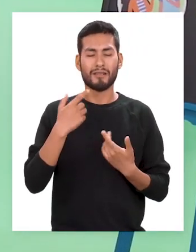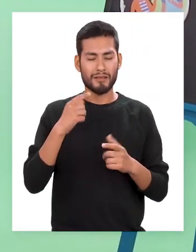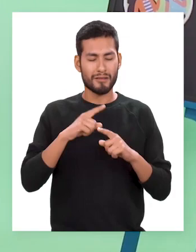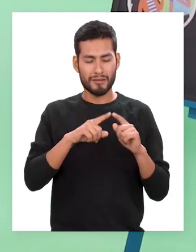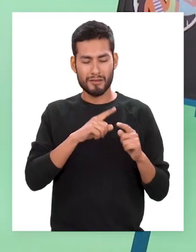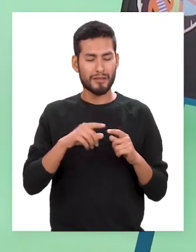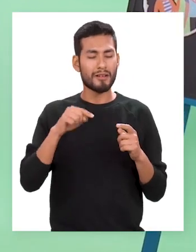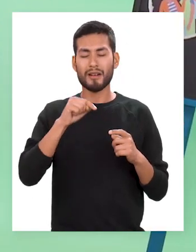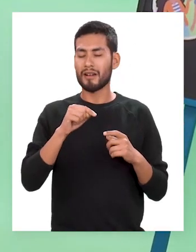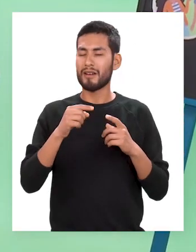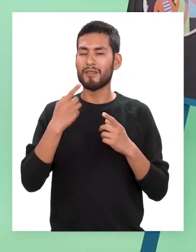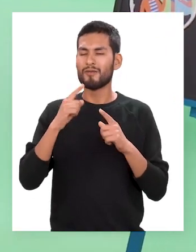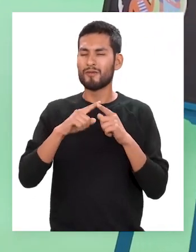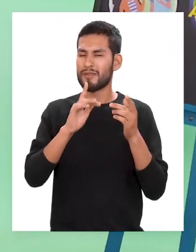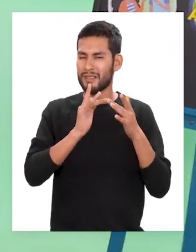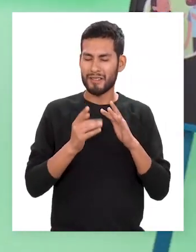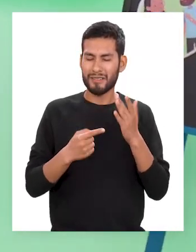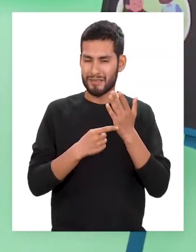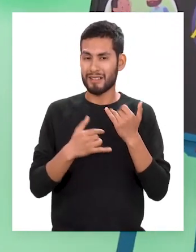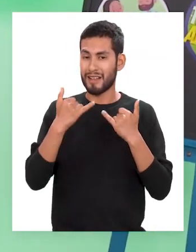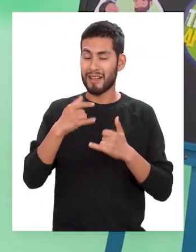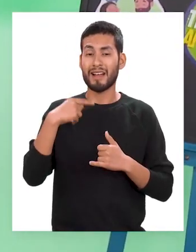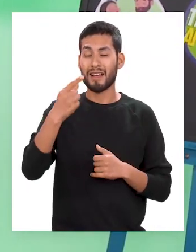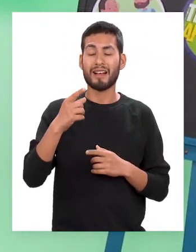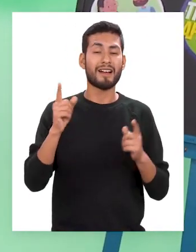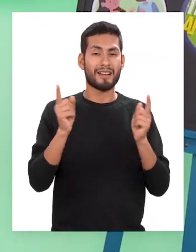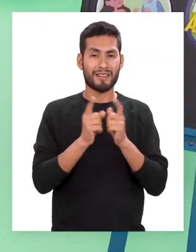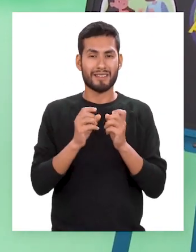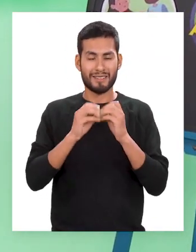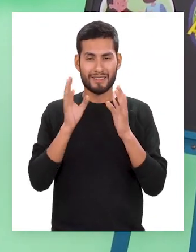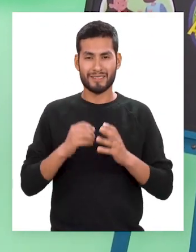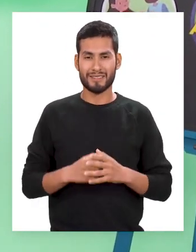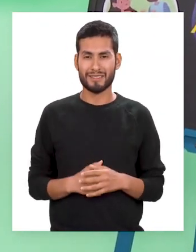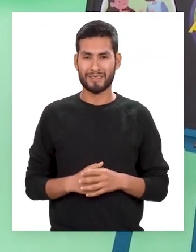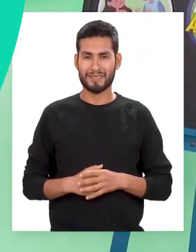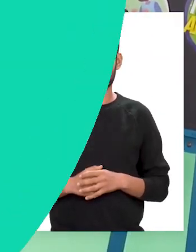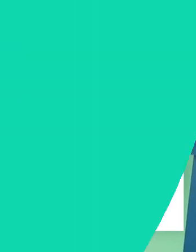al desenvolverse en el ciberespacio. Ahora vamos con el resumen del día.